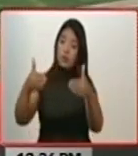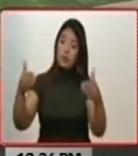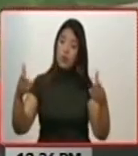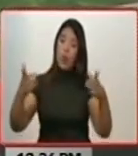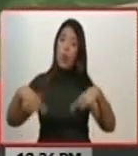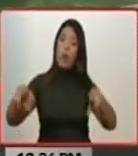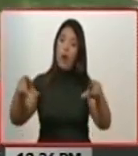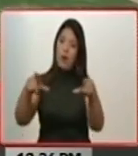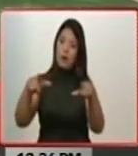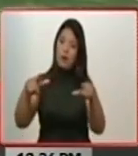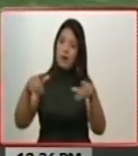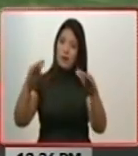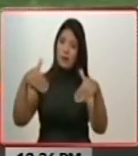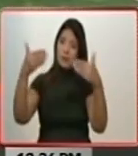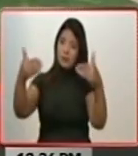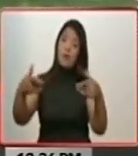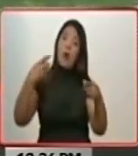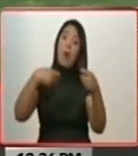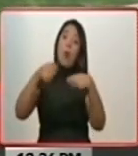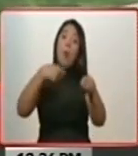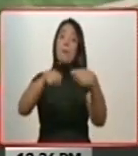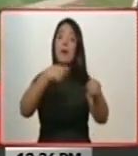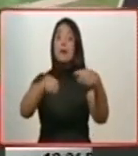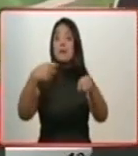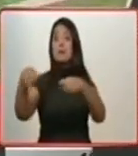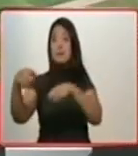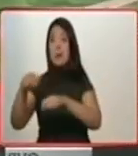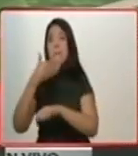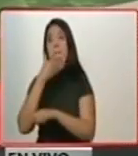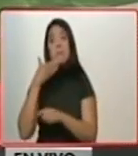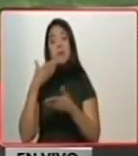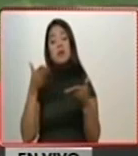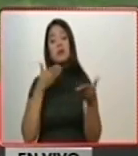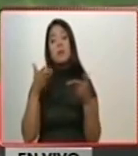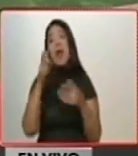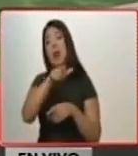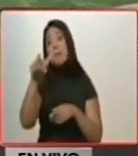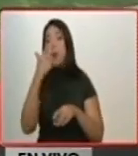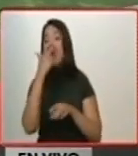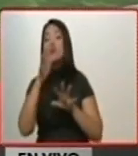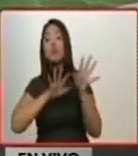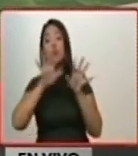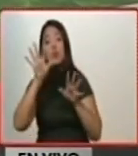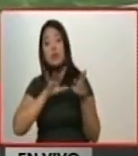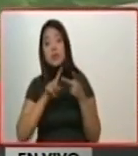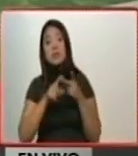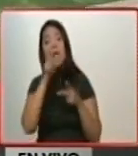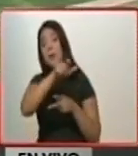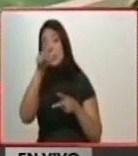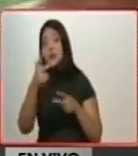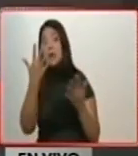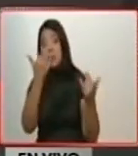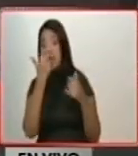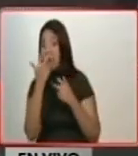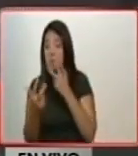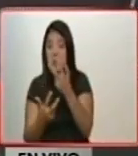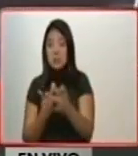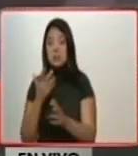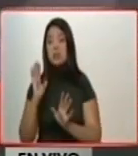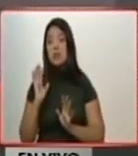zona comercial para prestarle servicio a los turistas, a los que nos visitan,